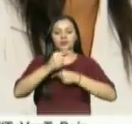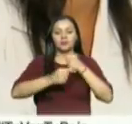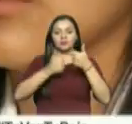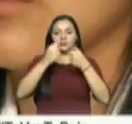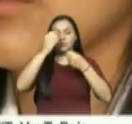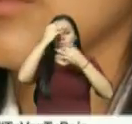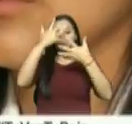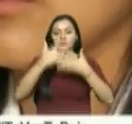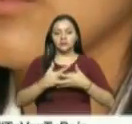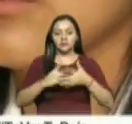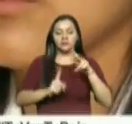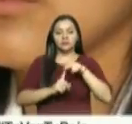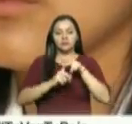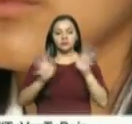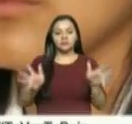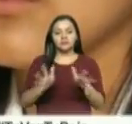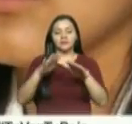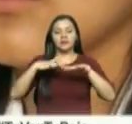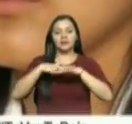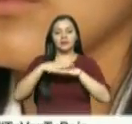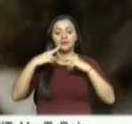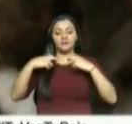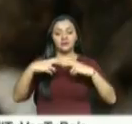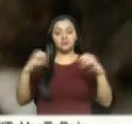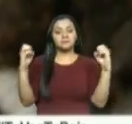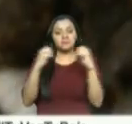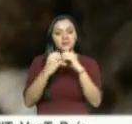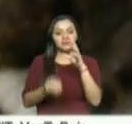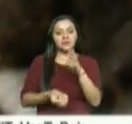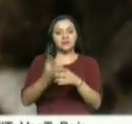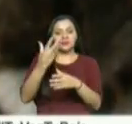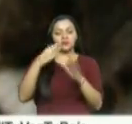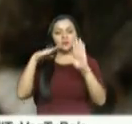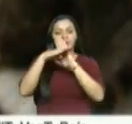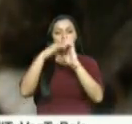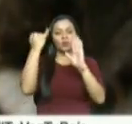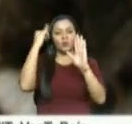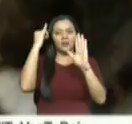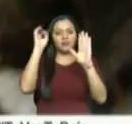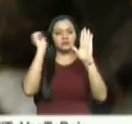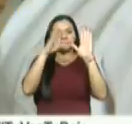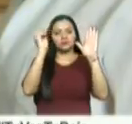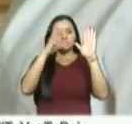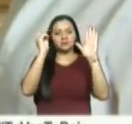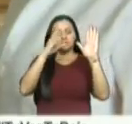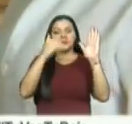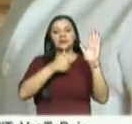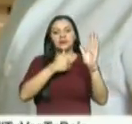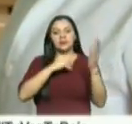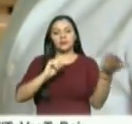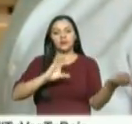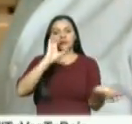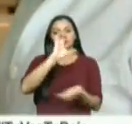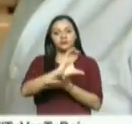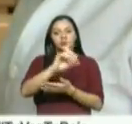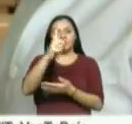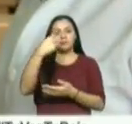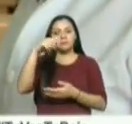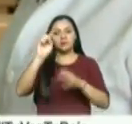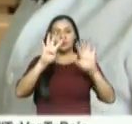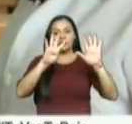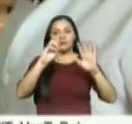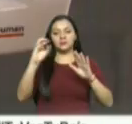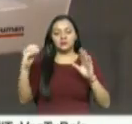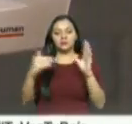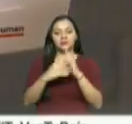conocimiento, se impulsaron redes de investigación y la creación del Banco de Ideas, programa en el que se invirtió 1.9 millones de dólares